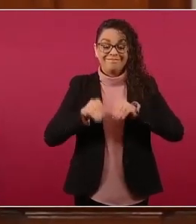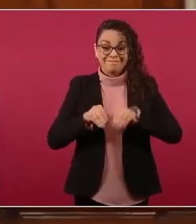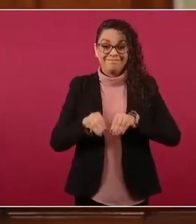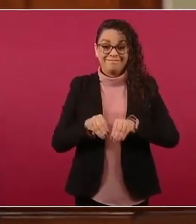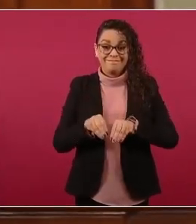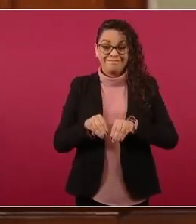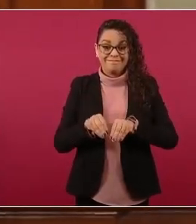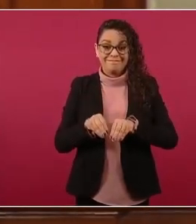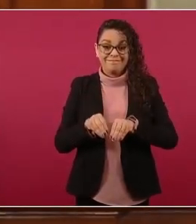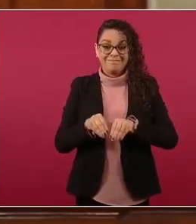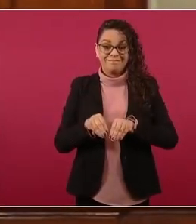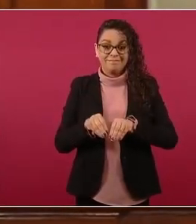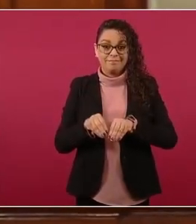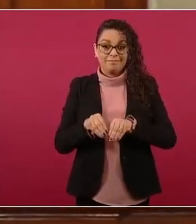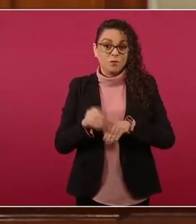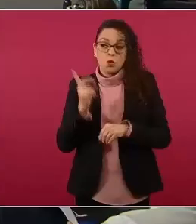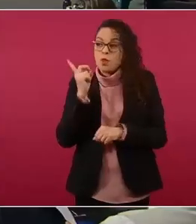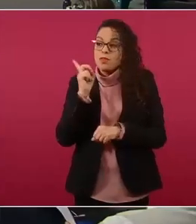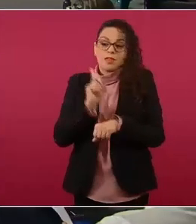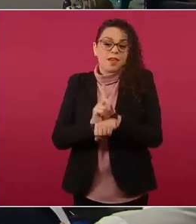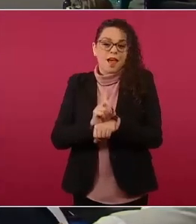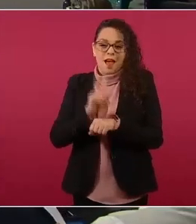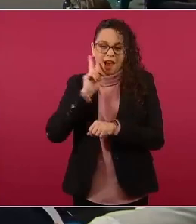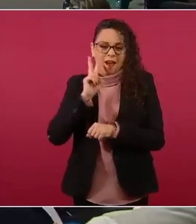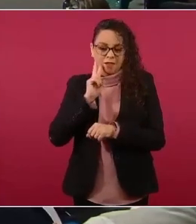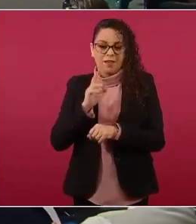un día de estos.